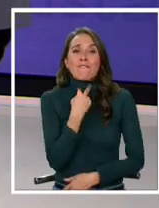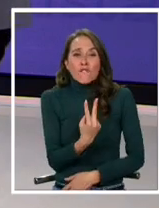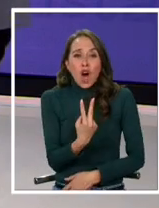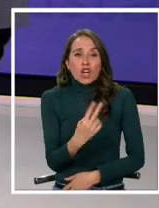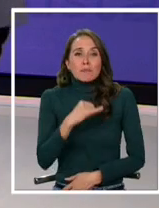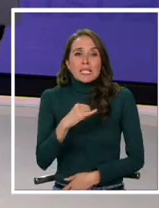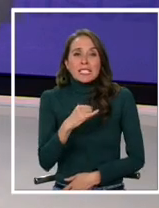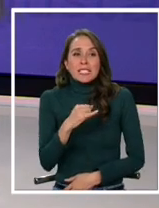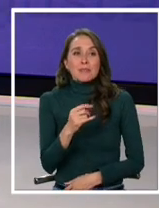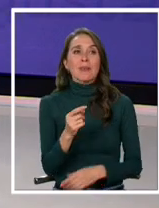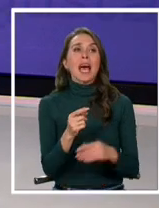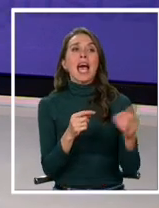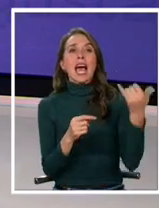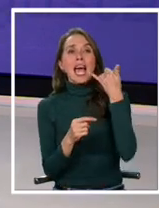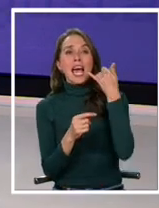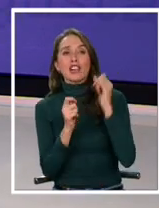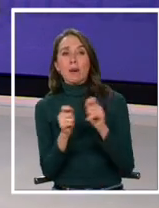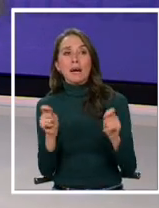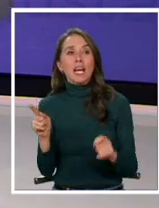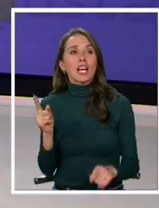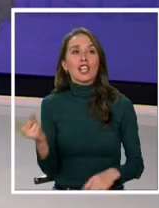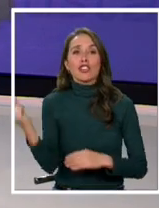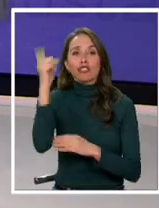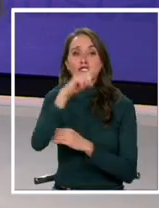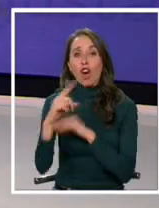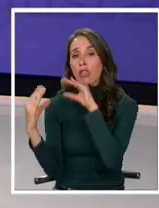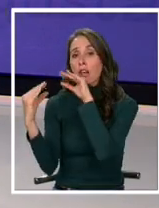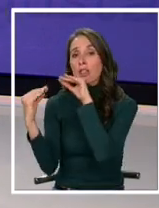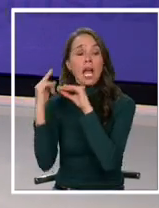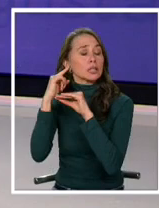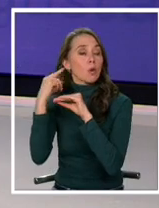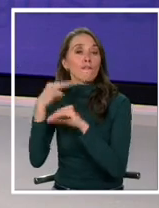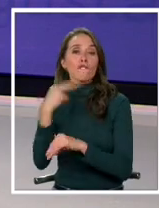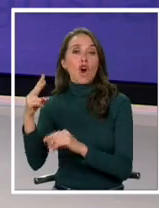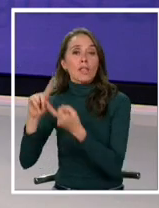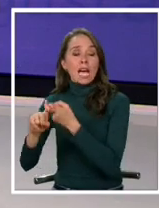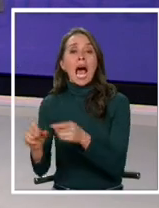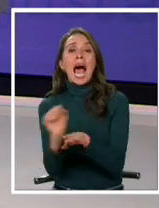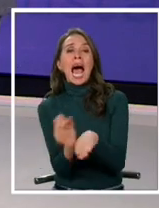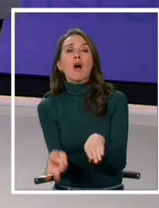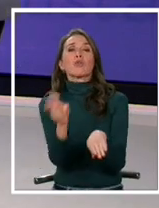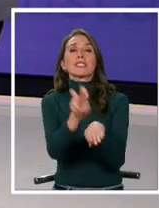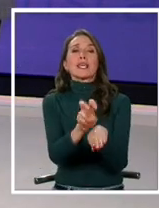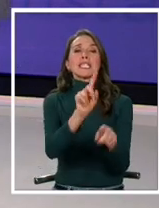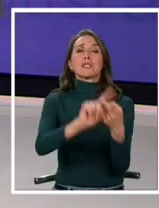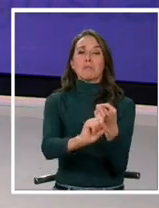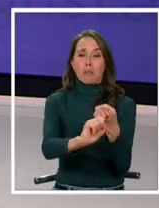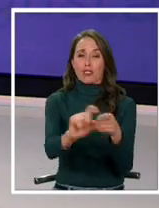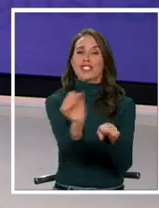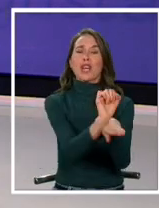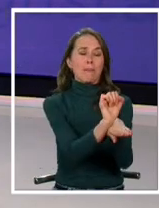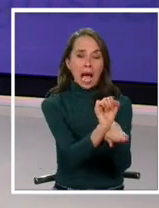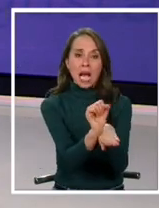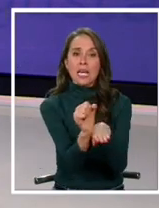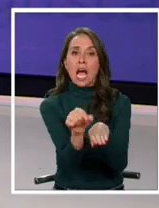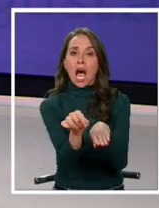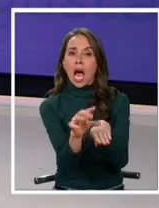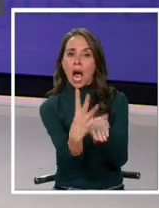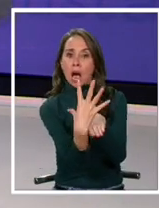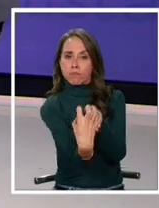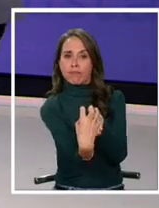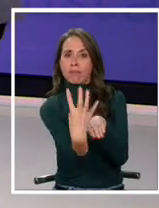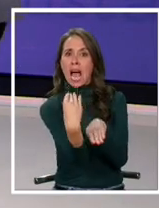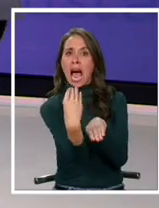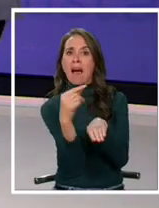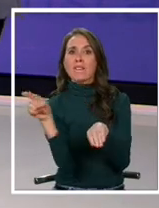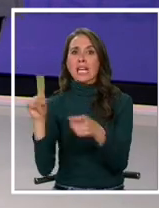cuando te llaman los típicos comerciales o sea escuchas todo el día en la casa y la escucha cuando compra el auto el marido conocimos las voces de est